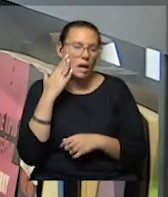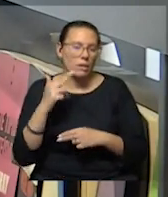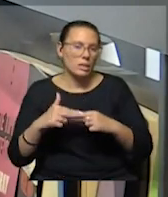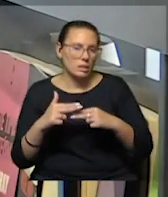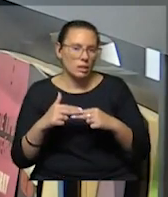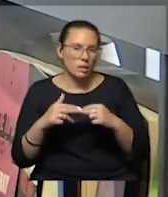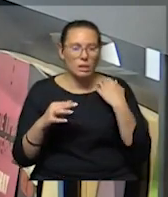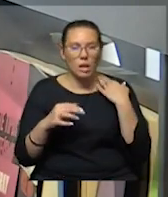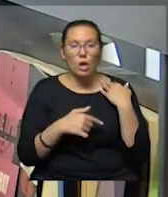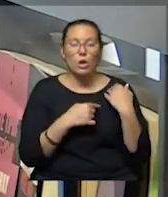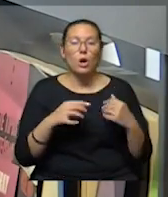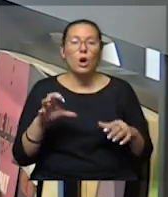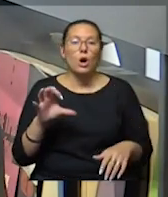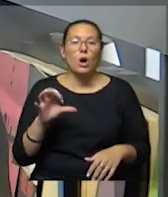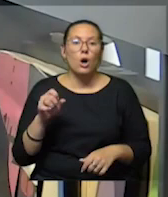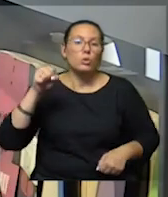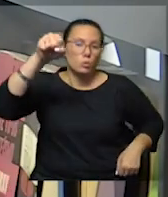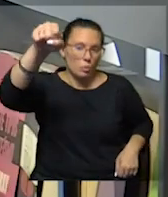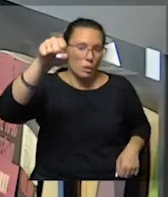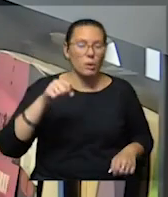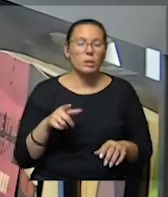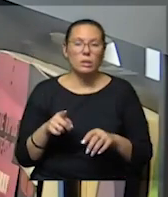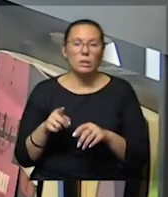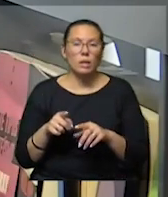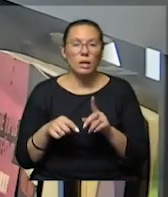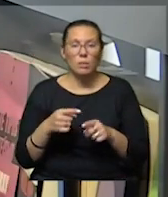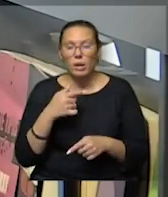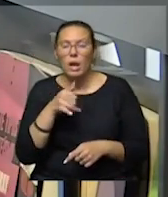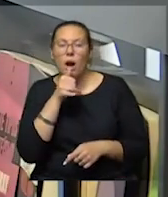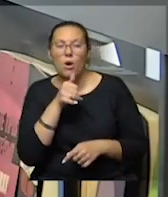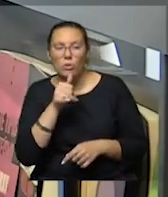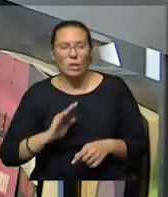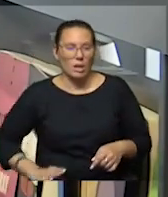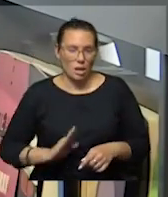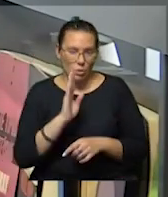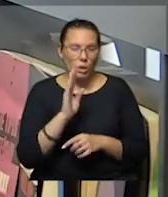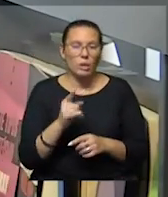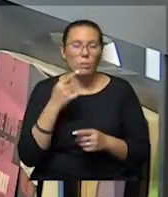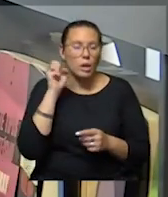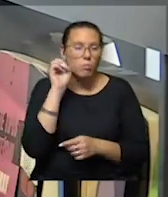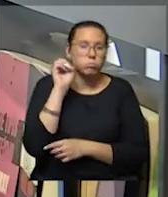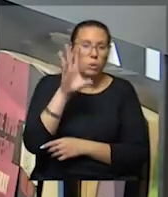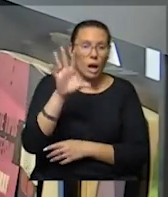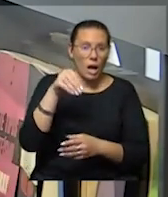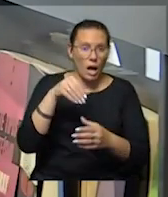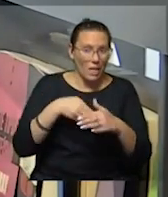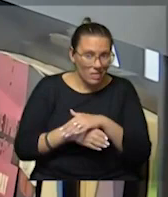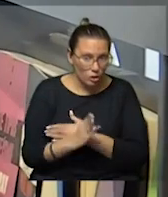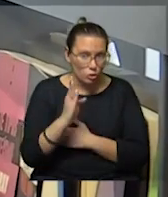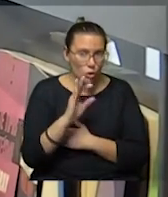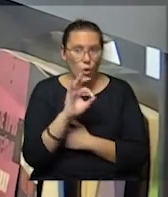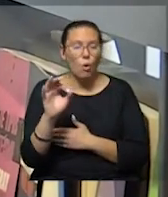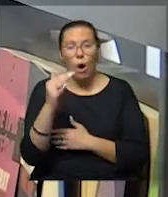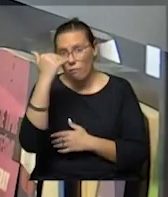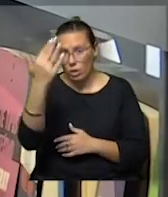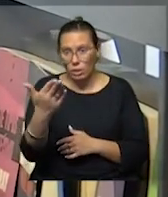Así que te lo Superman van a estar proyectando en Super 8 Superman y la van a comentar esos dos y la van a proyectar adentro de cinemateca o ahí mismo